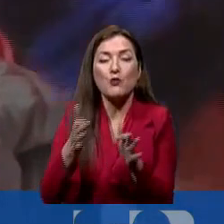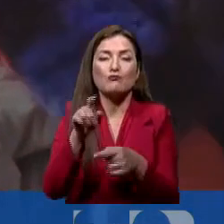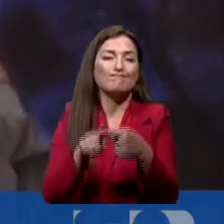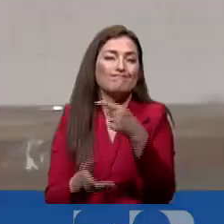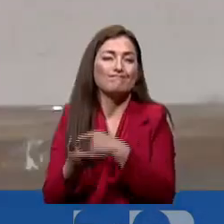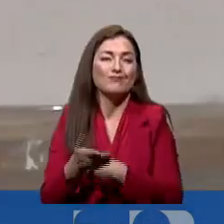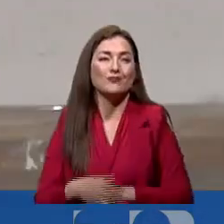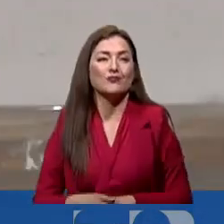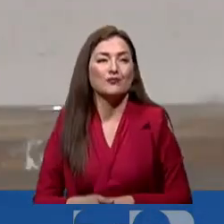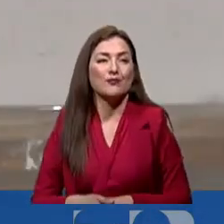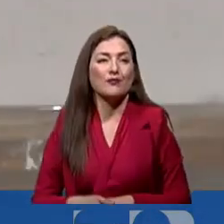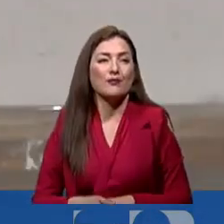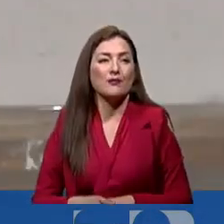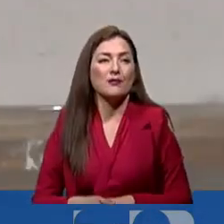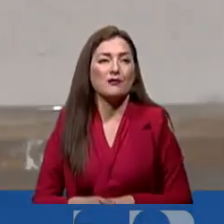de su hija.